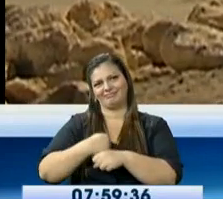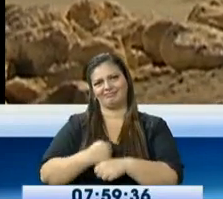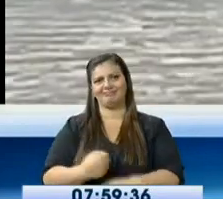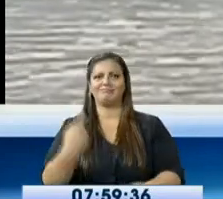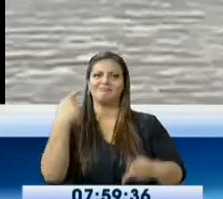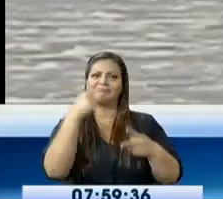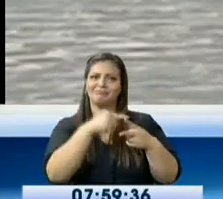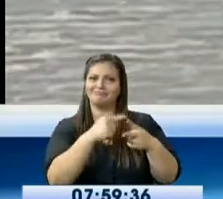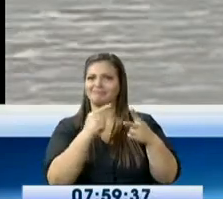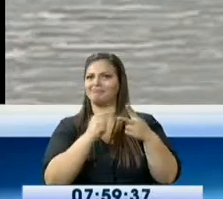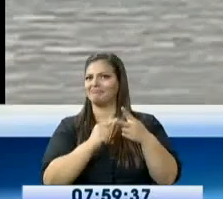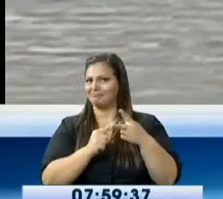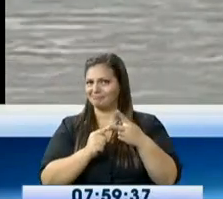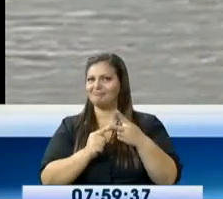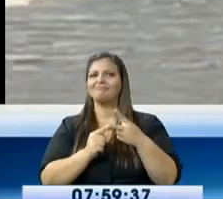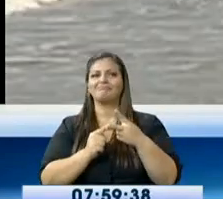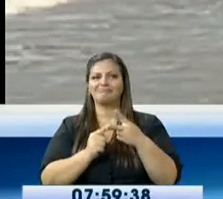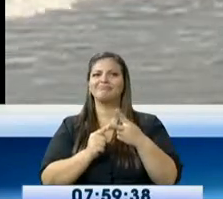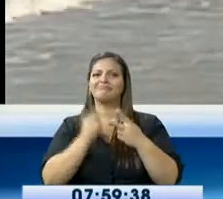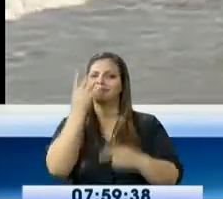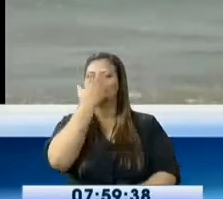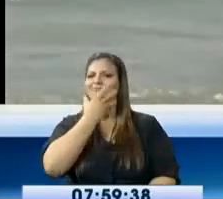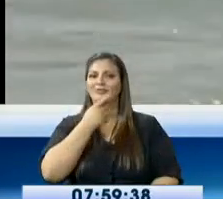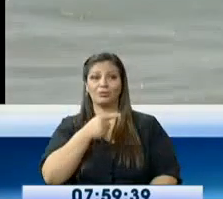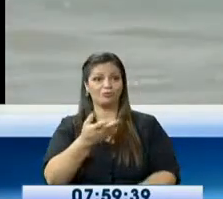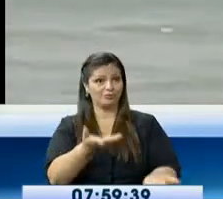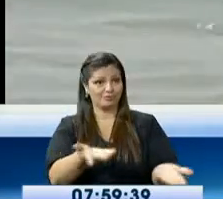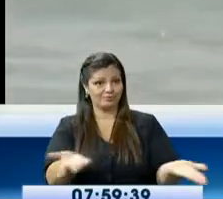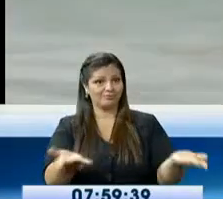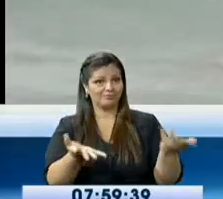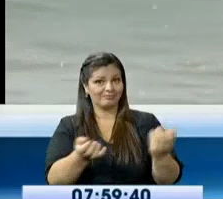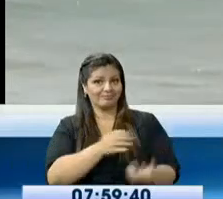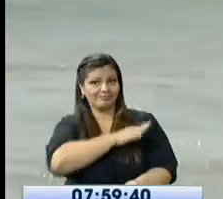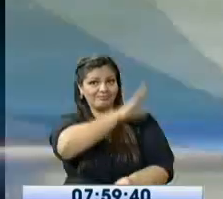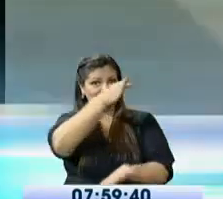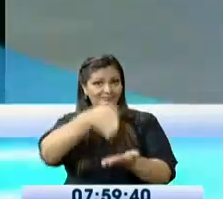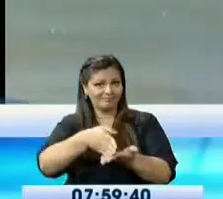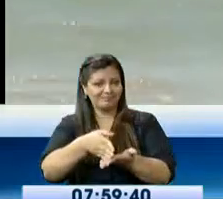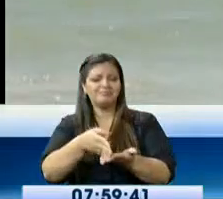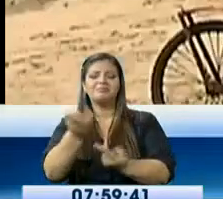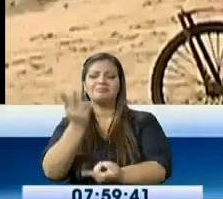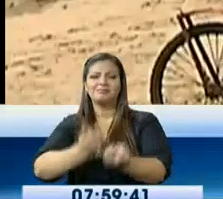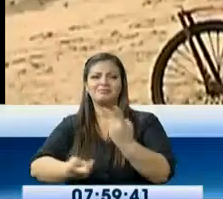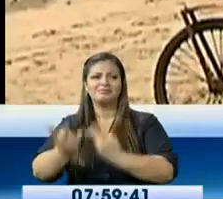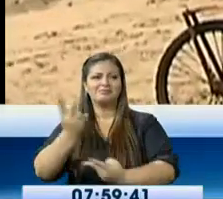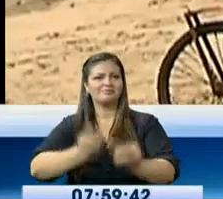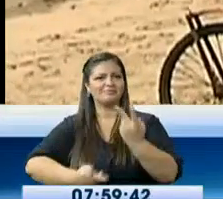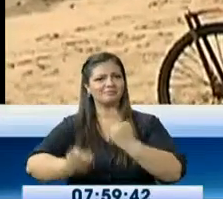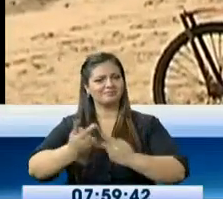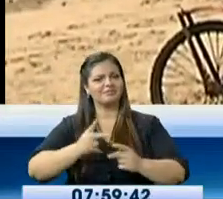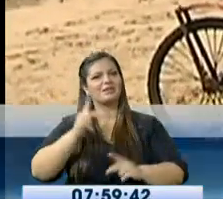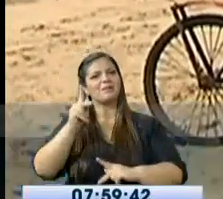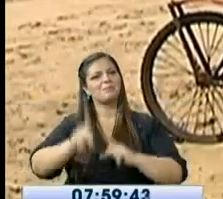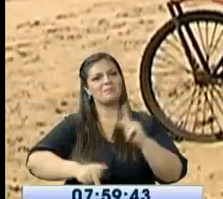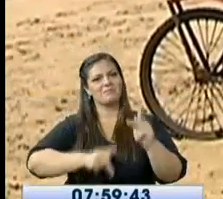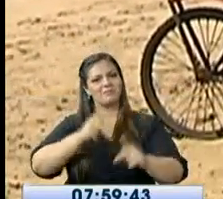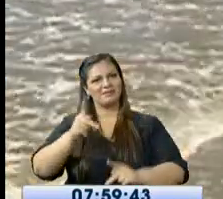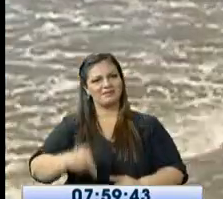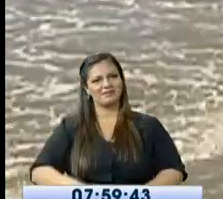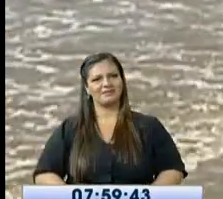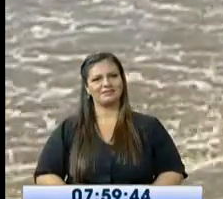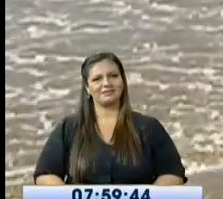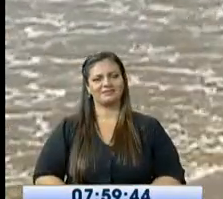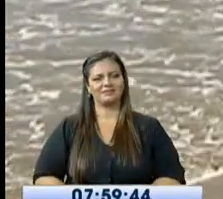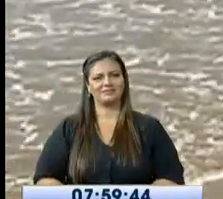preparados para recibir a quienes buscan alejarse de la ciudad y recibir el Año Nuevo en un ambiente de playa, informó Luxiola